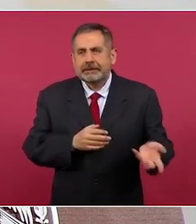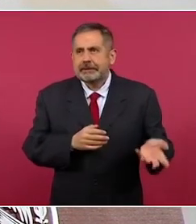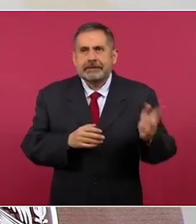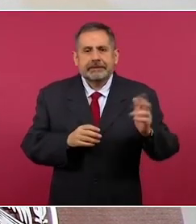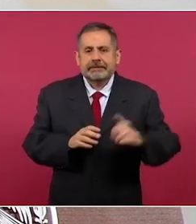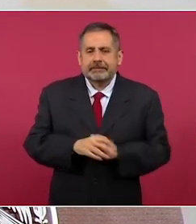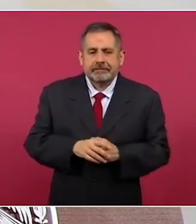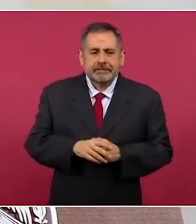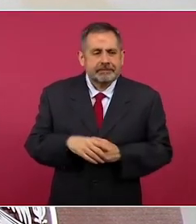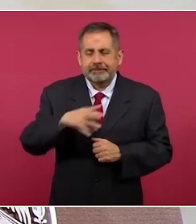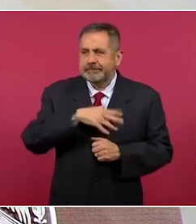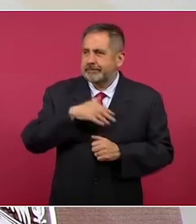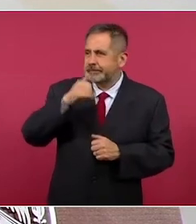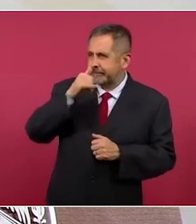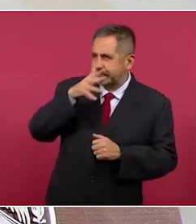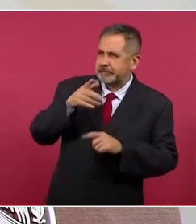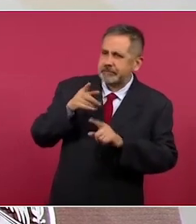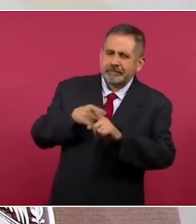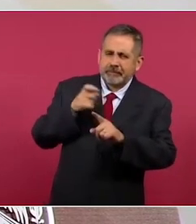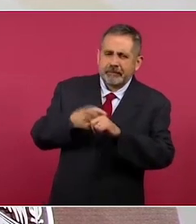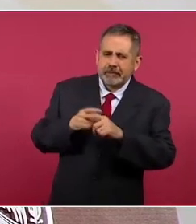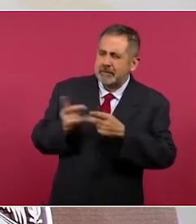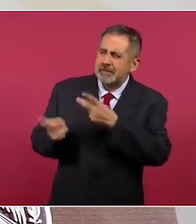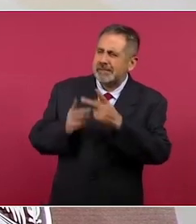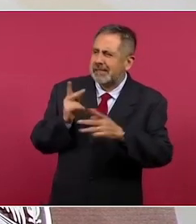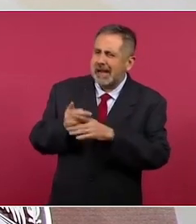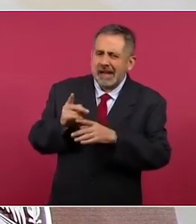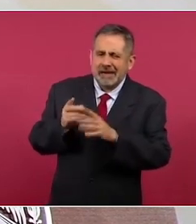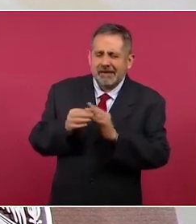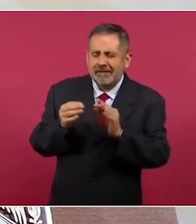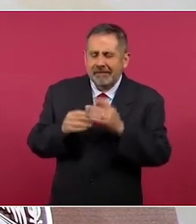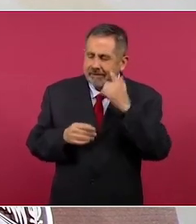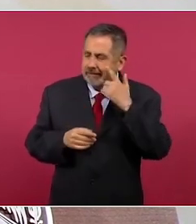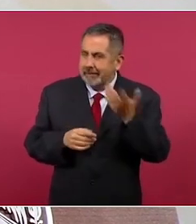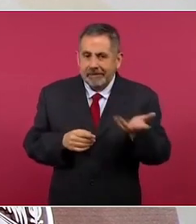de protesta, de cuestionamiento, de crítica, ¿no?